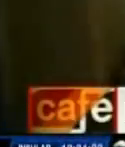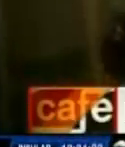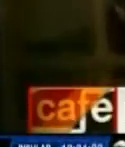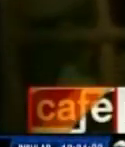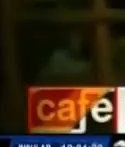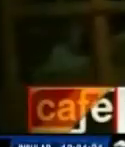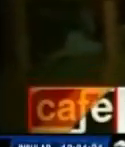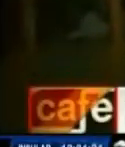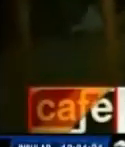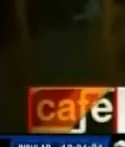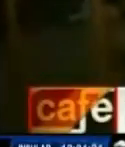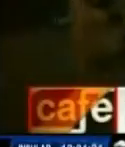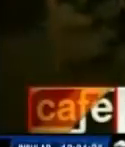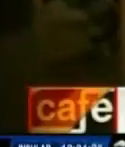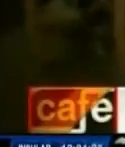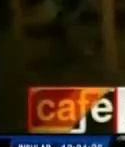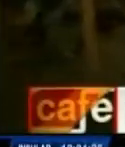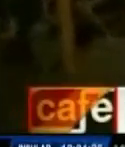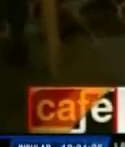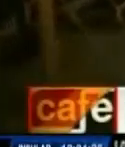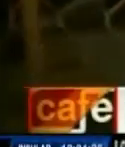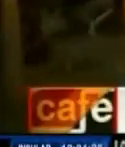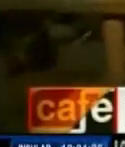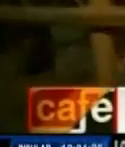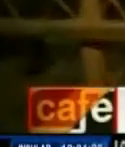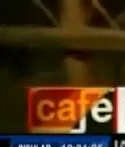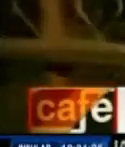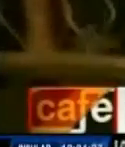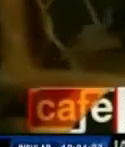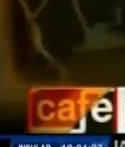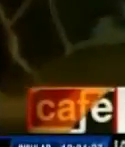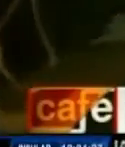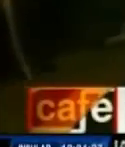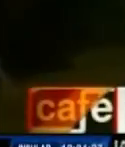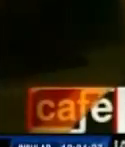vigilantes cuidan 10 centros de rehabilitación en todo el país. Fanny Lara, Ecuador TV.